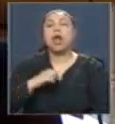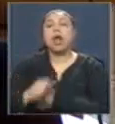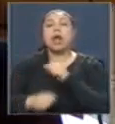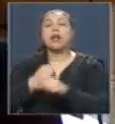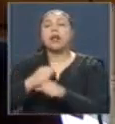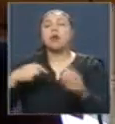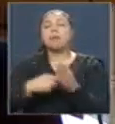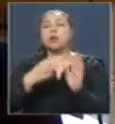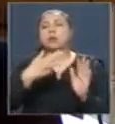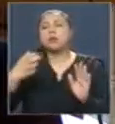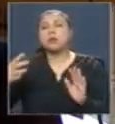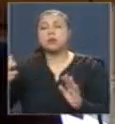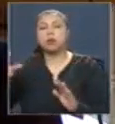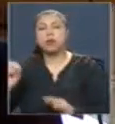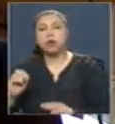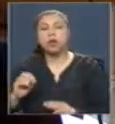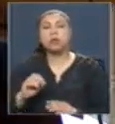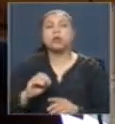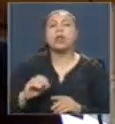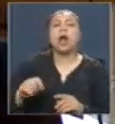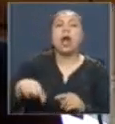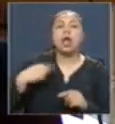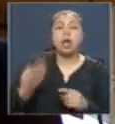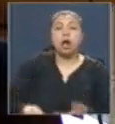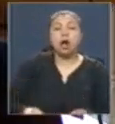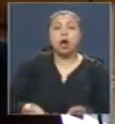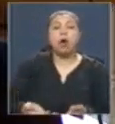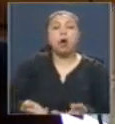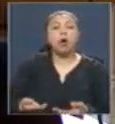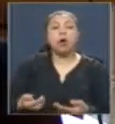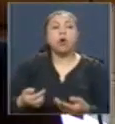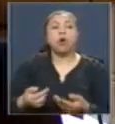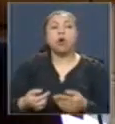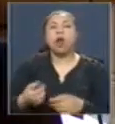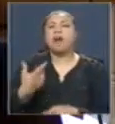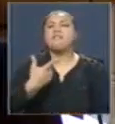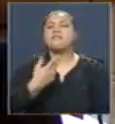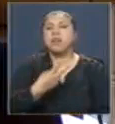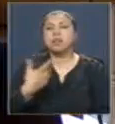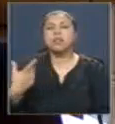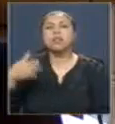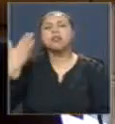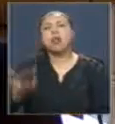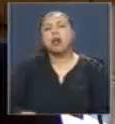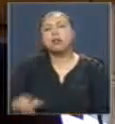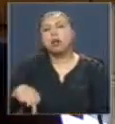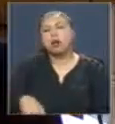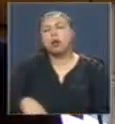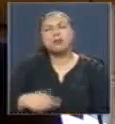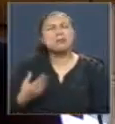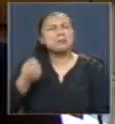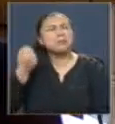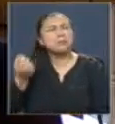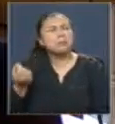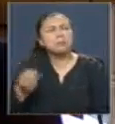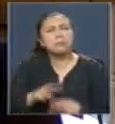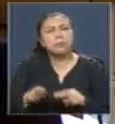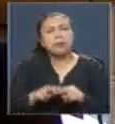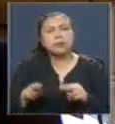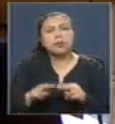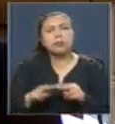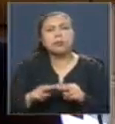o 27 dependiendo del régimen en que se encuentren el día de hoy. ¿Y qué ha ocurrido con el crecimiento, señor